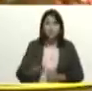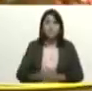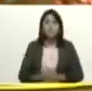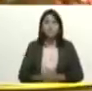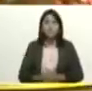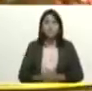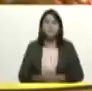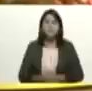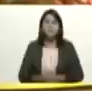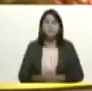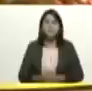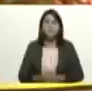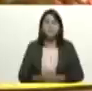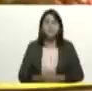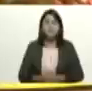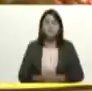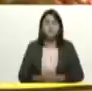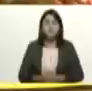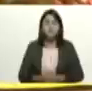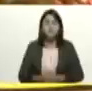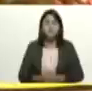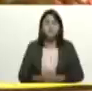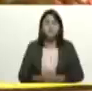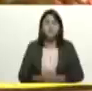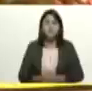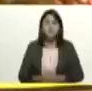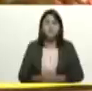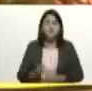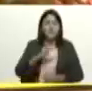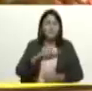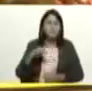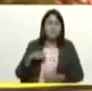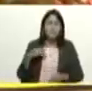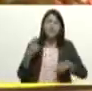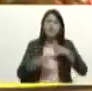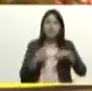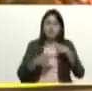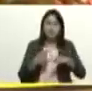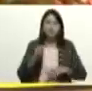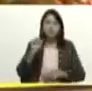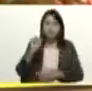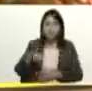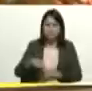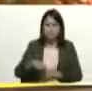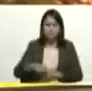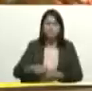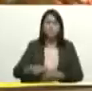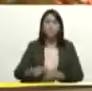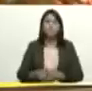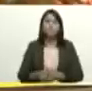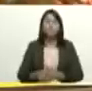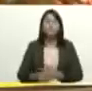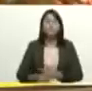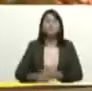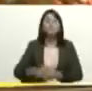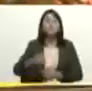ha ratificado su condición de militante revolucionario y está en la